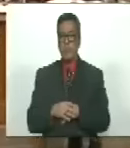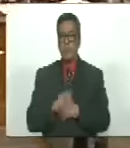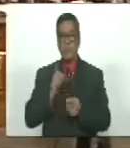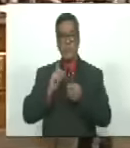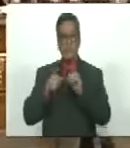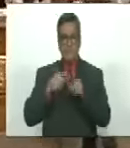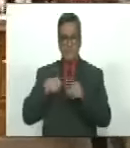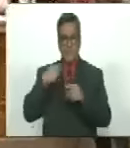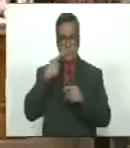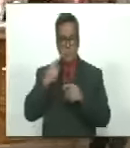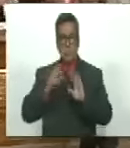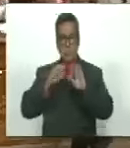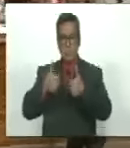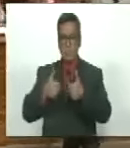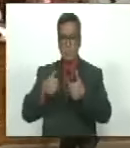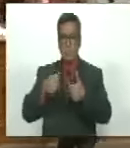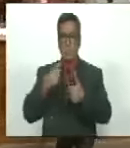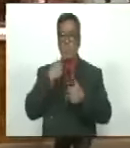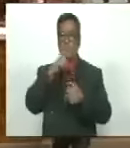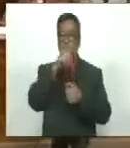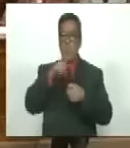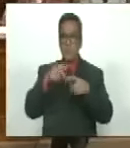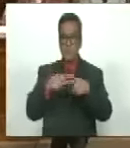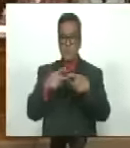alguna apreciación del arranque de esta consulta pública.